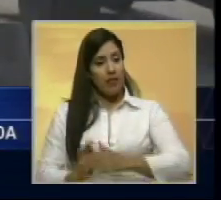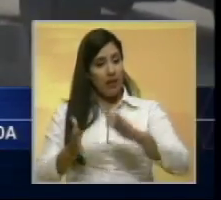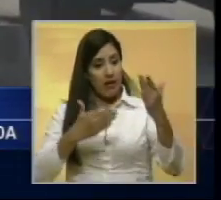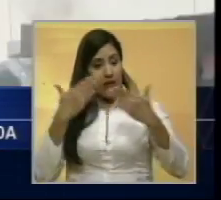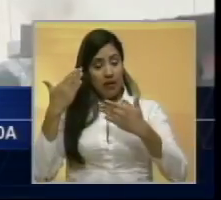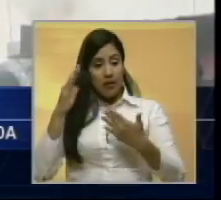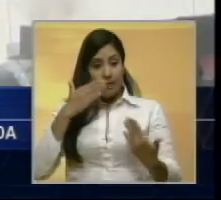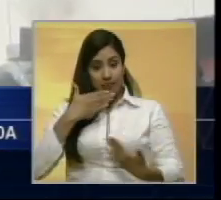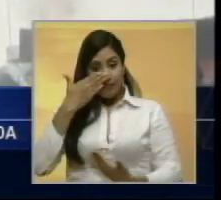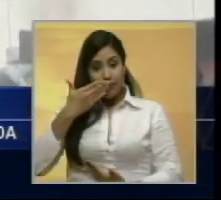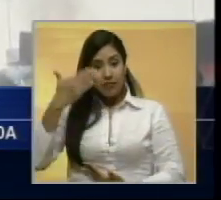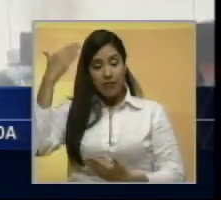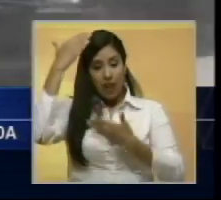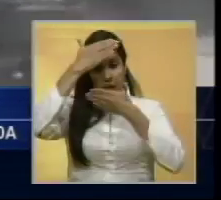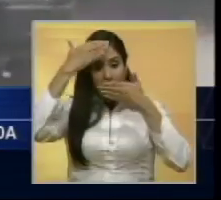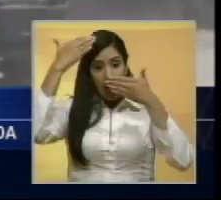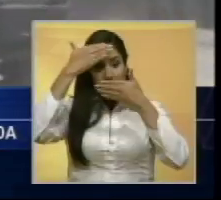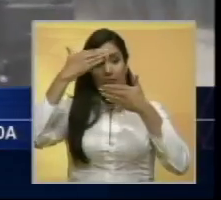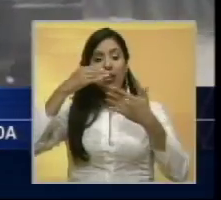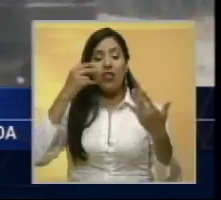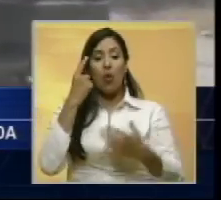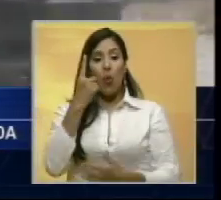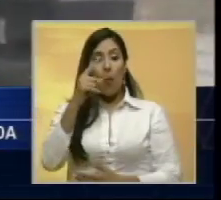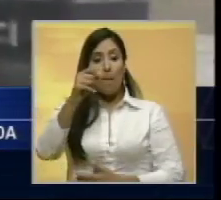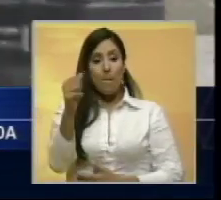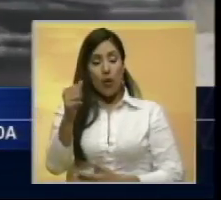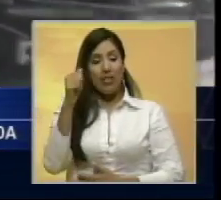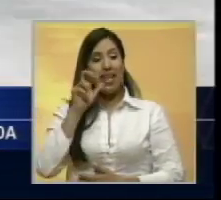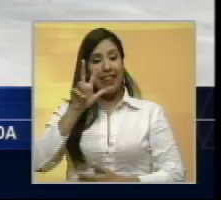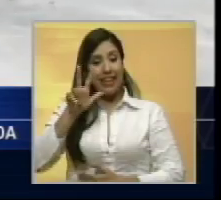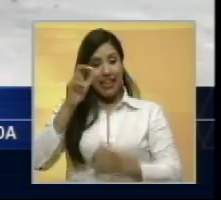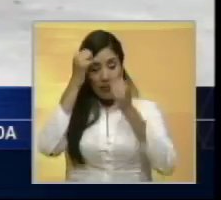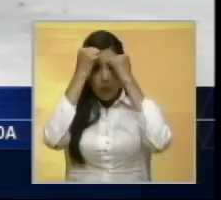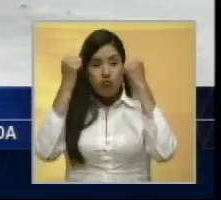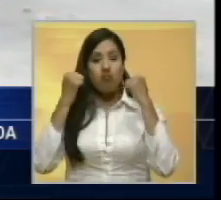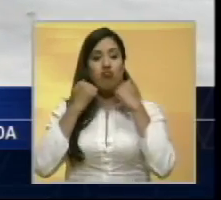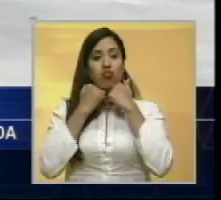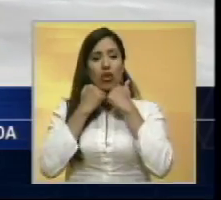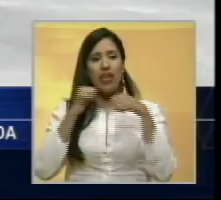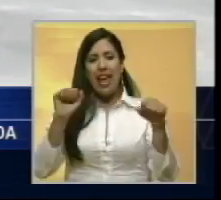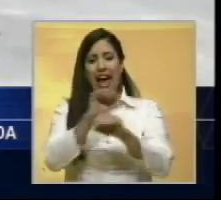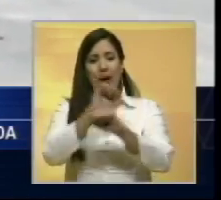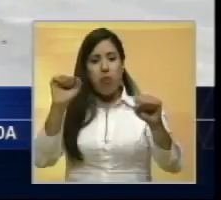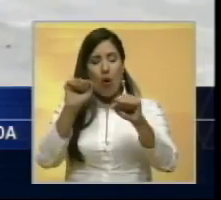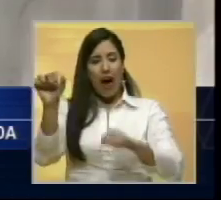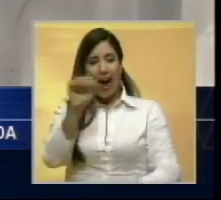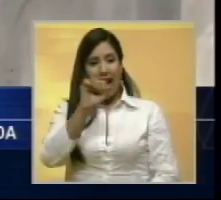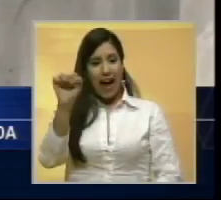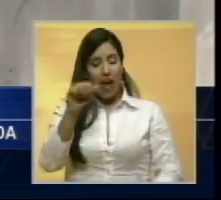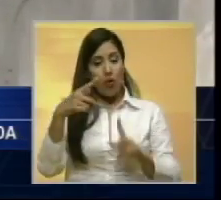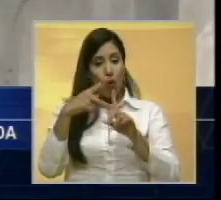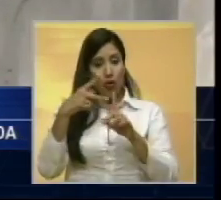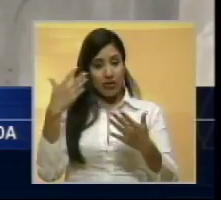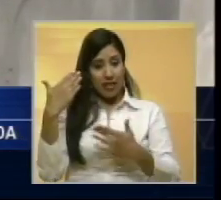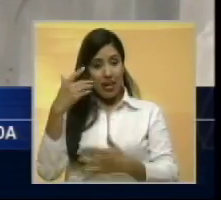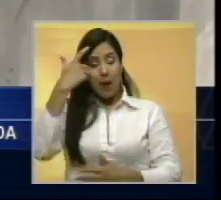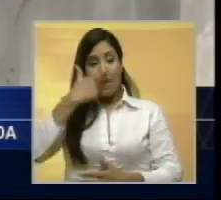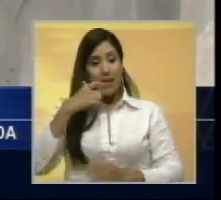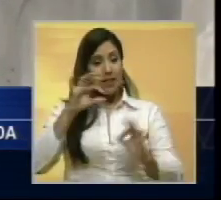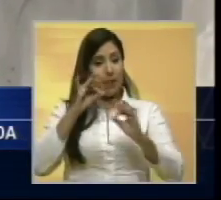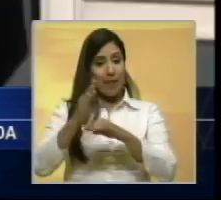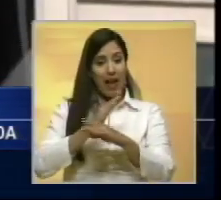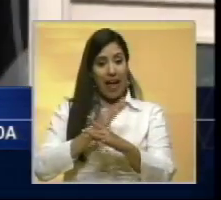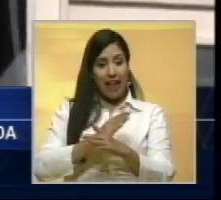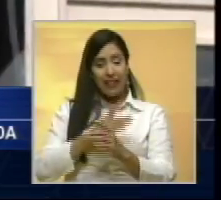En Afganistán, un policía y 3 terroristas fallecieron tras explotar un carro bomba en un hotel de Kabul. Los talibanes